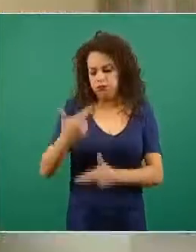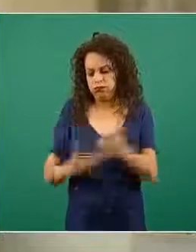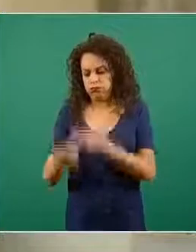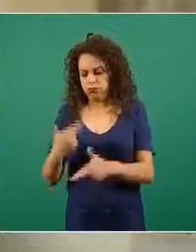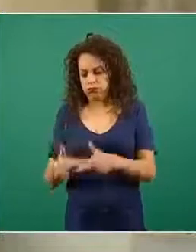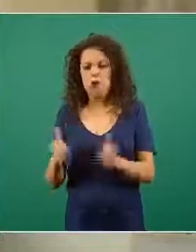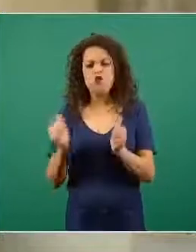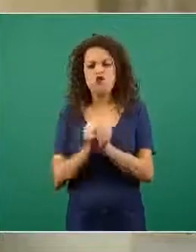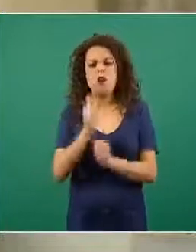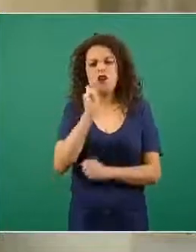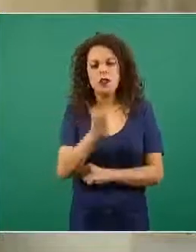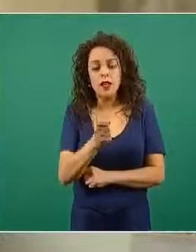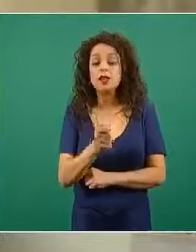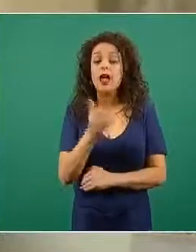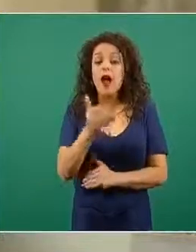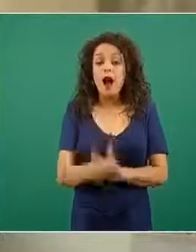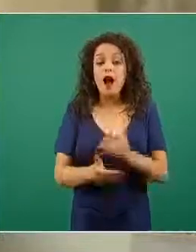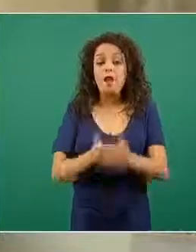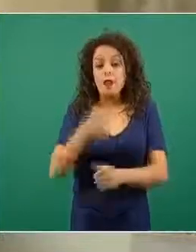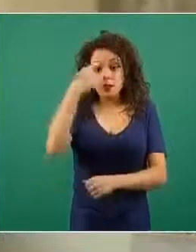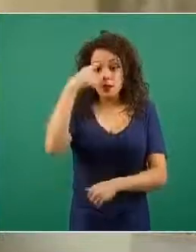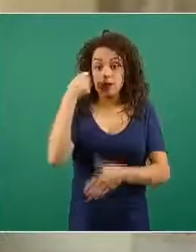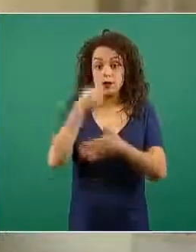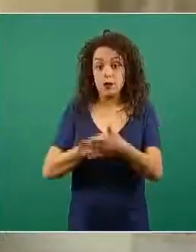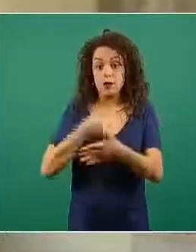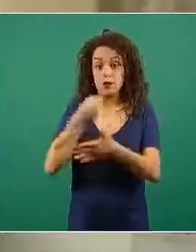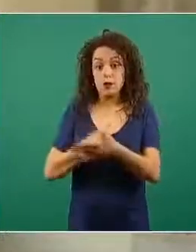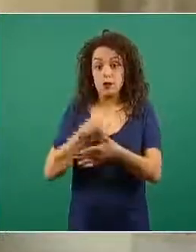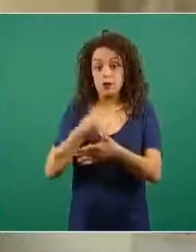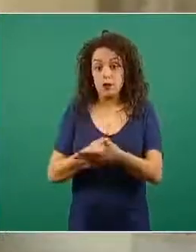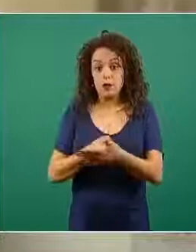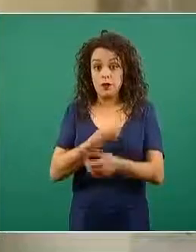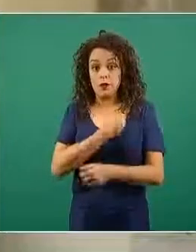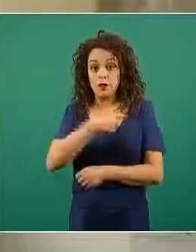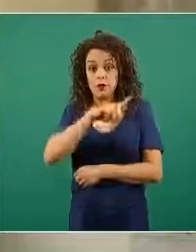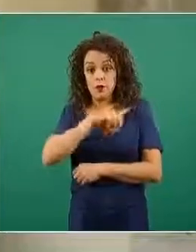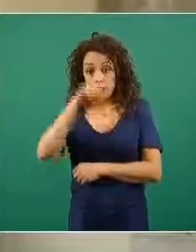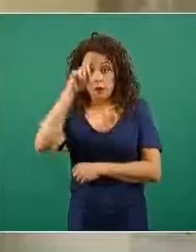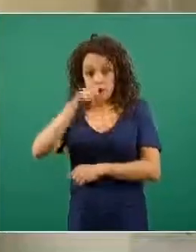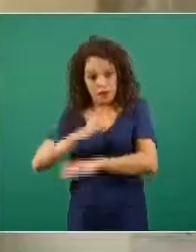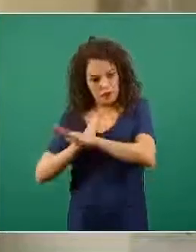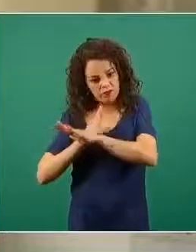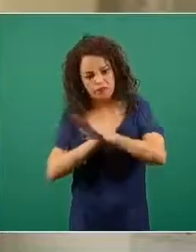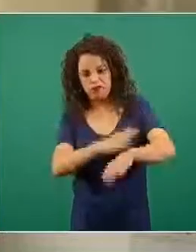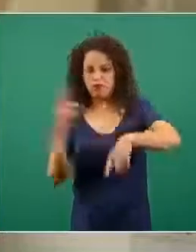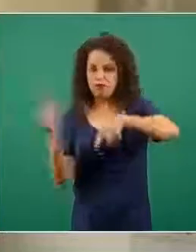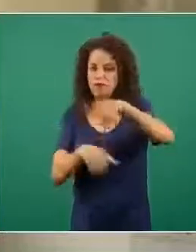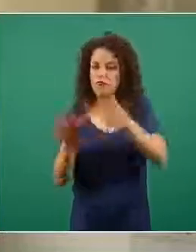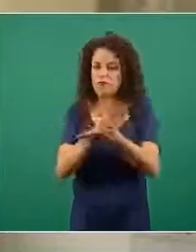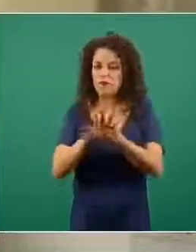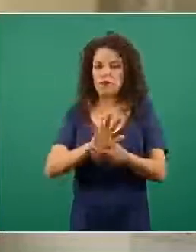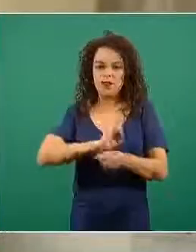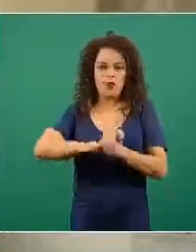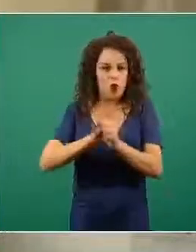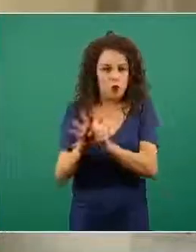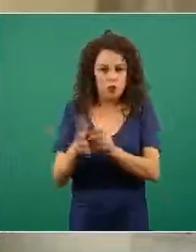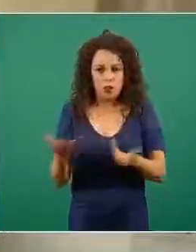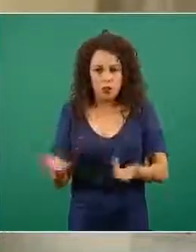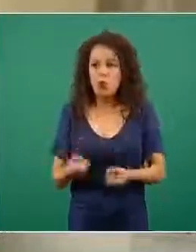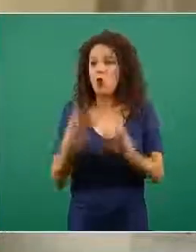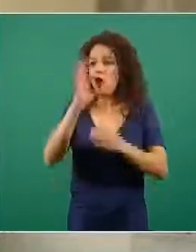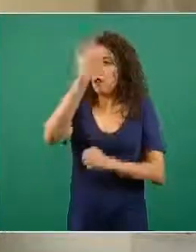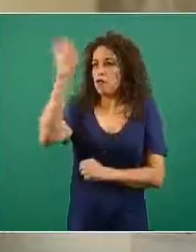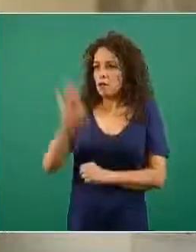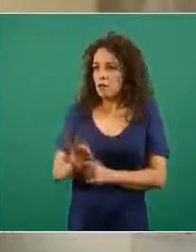avance de la lucha de salud contra el coronavirus, de no sé, un tanto por ciento, se compartieron